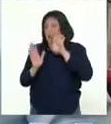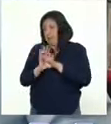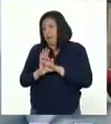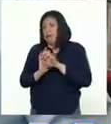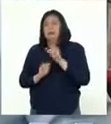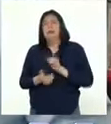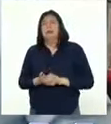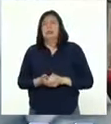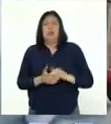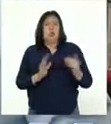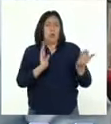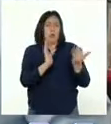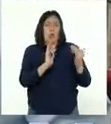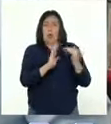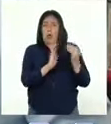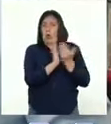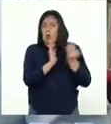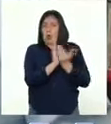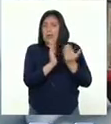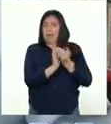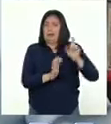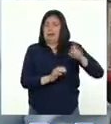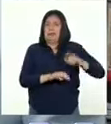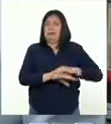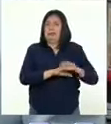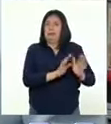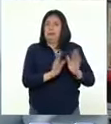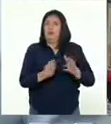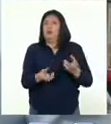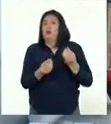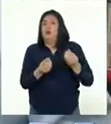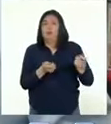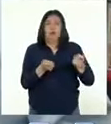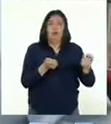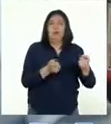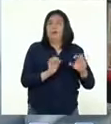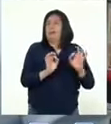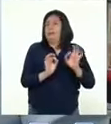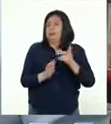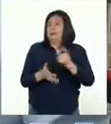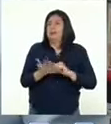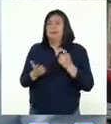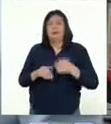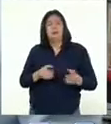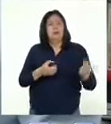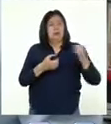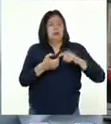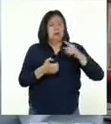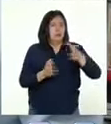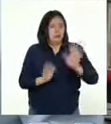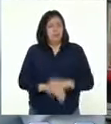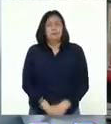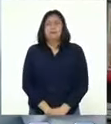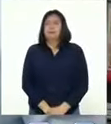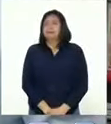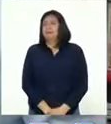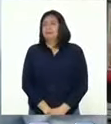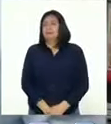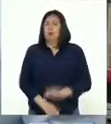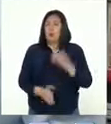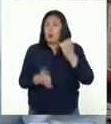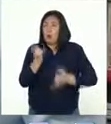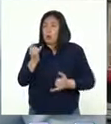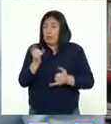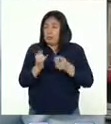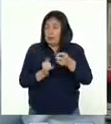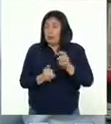ejemplo, los colegios deben de tener planes de gestión de riesgo y tenemos que participar activamente de ellos. Un